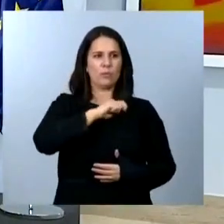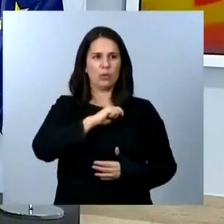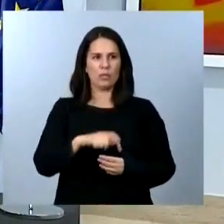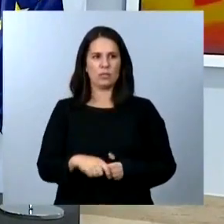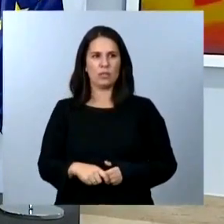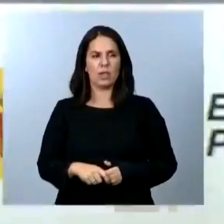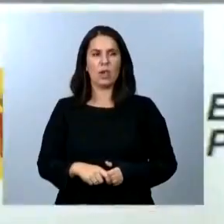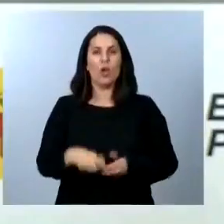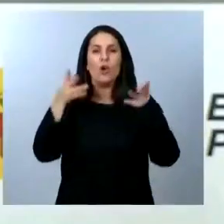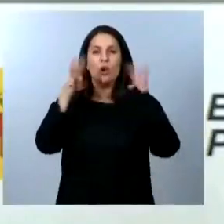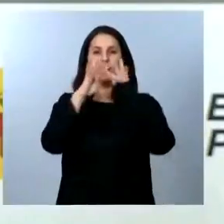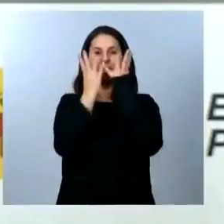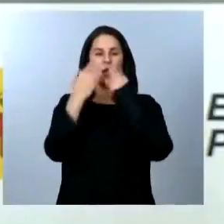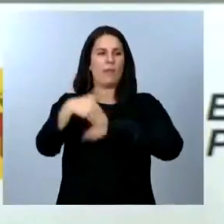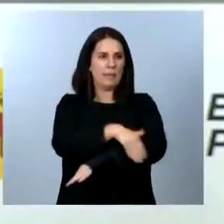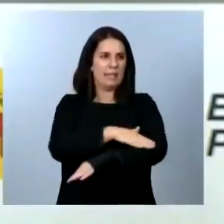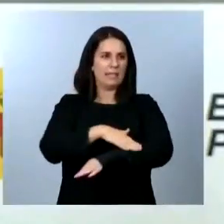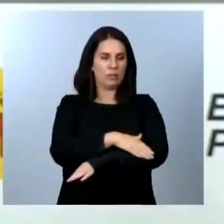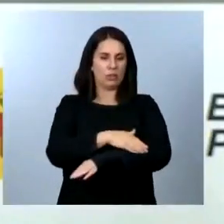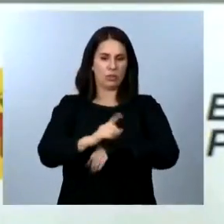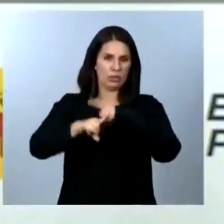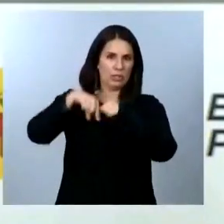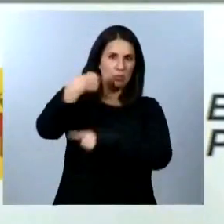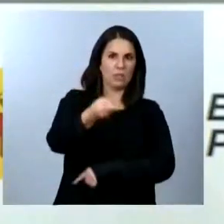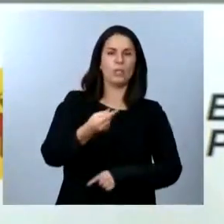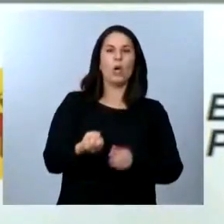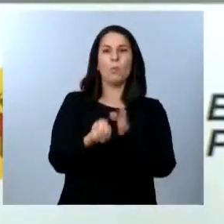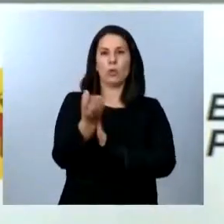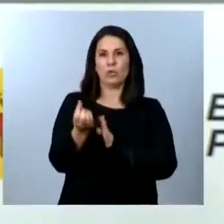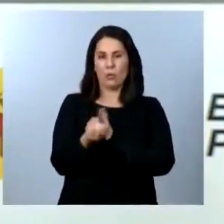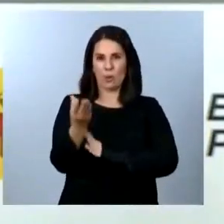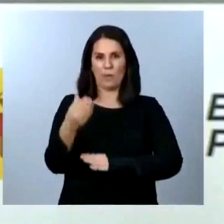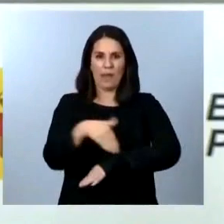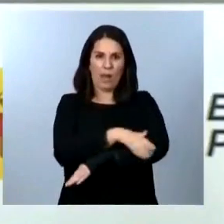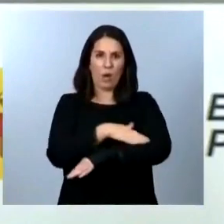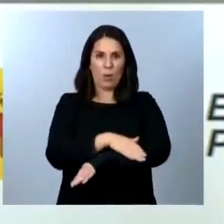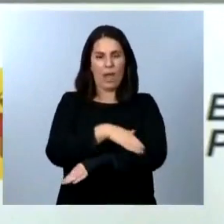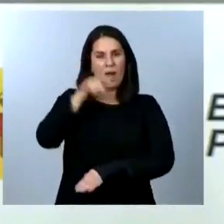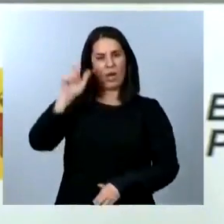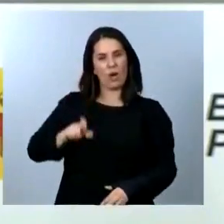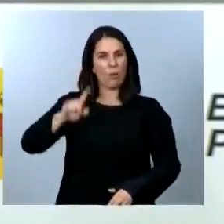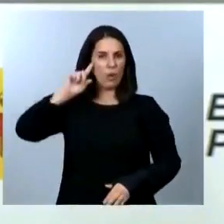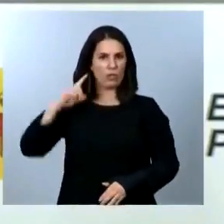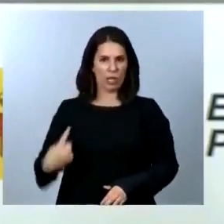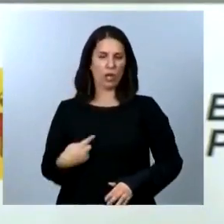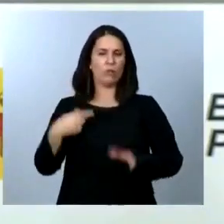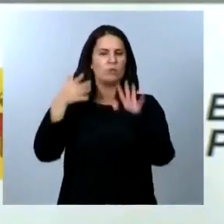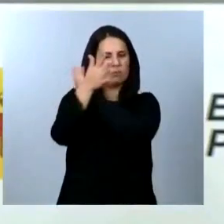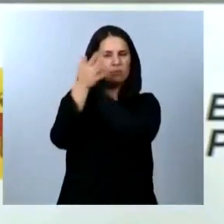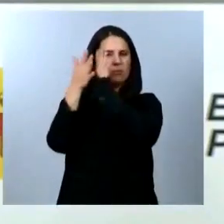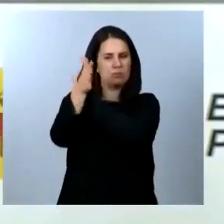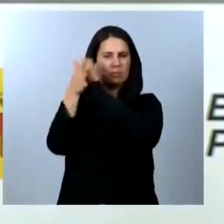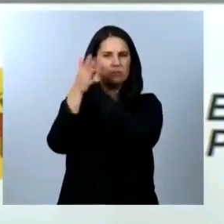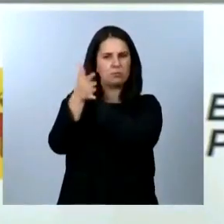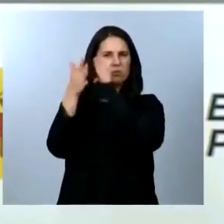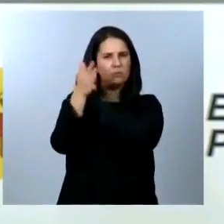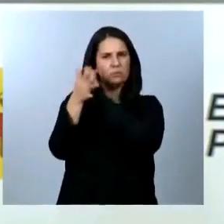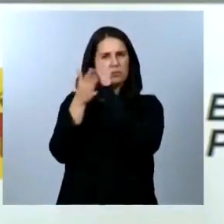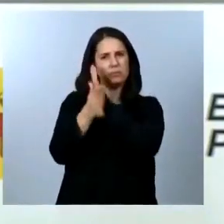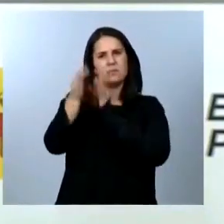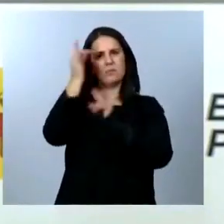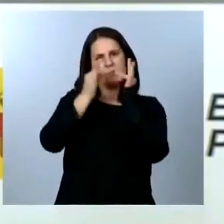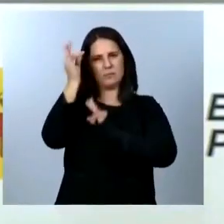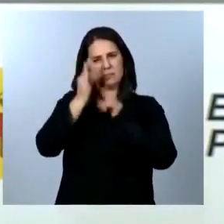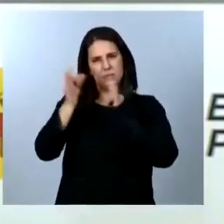y la portavoz del Gobierno y la ministra de Hacienda, María Jesús Montero, les profundizará en todo el detalle muchísimos de los